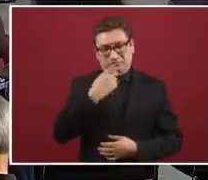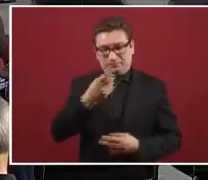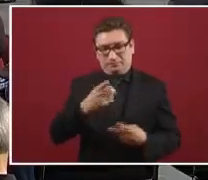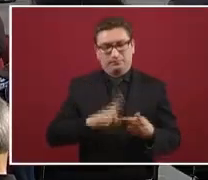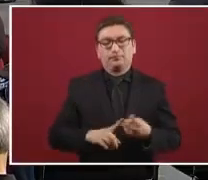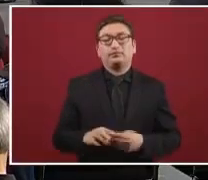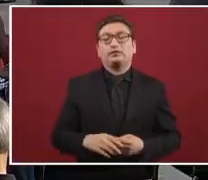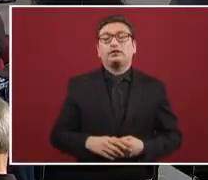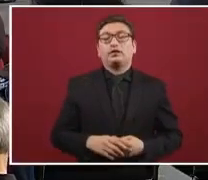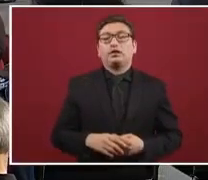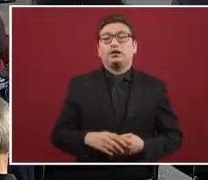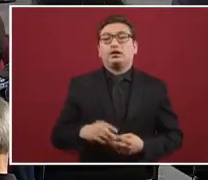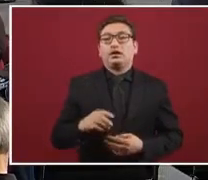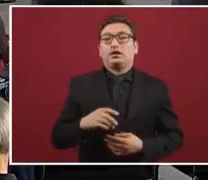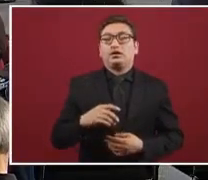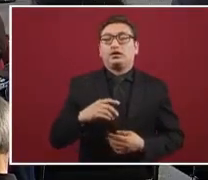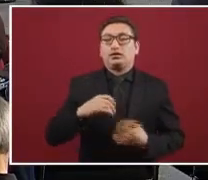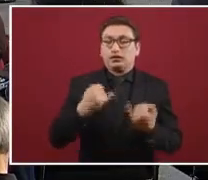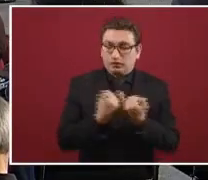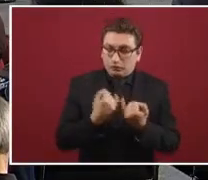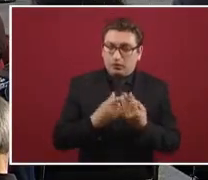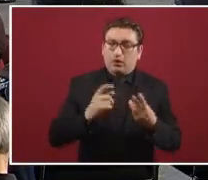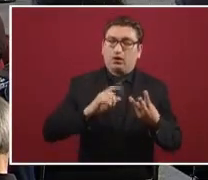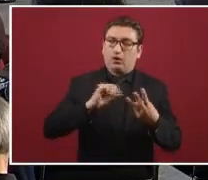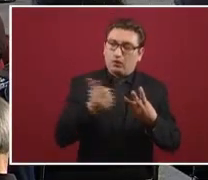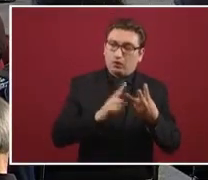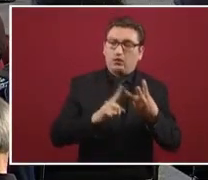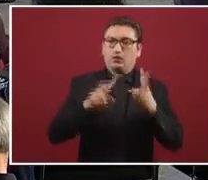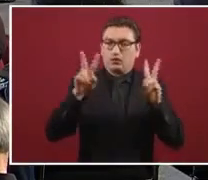Ahora bien, me gustaría saber en otro tema,